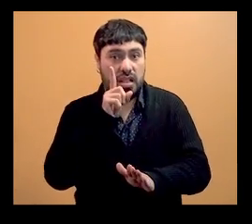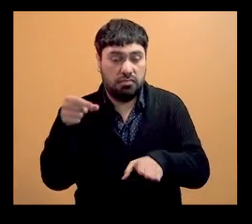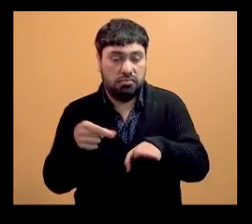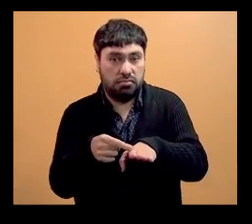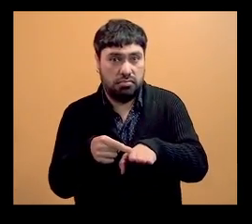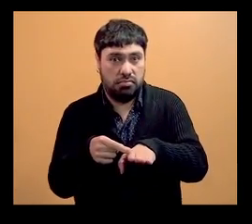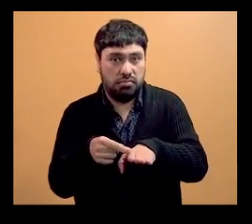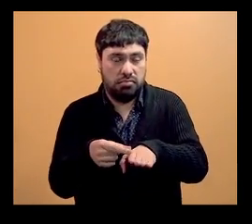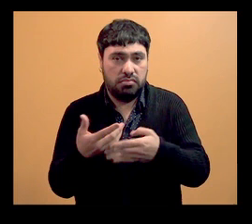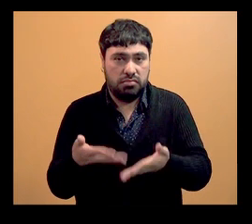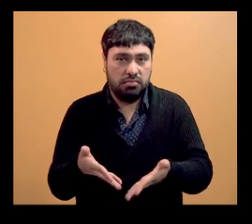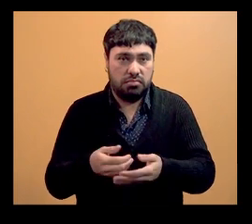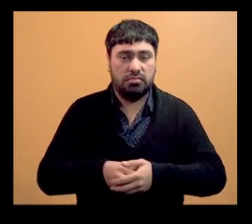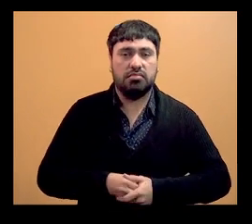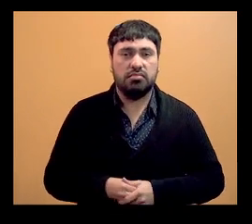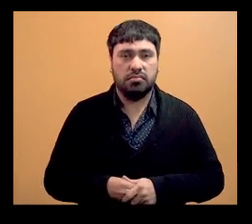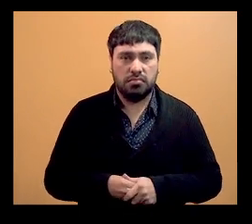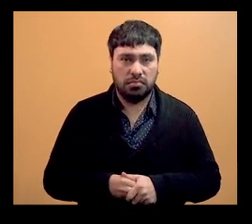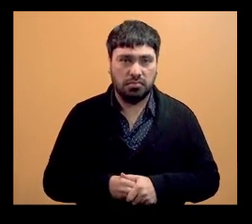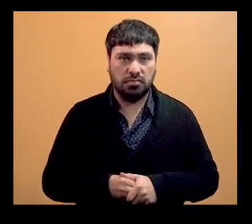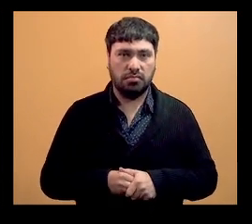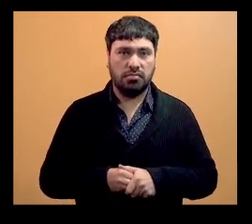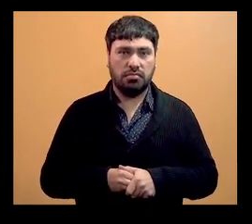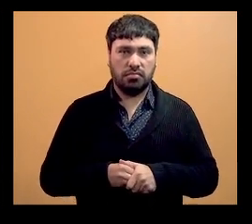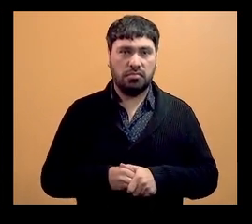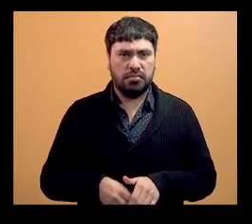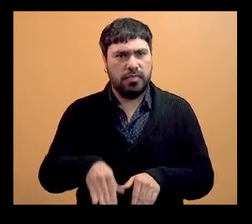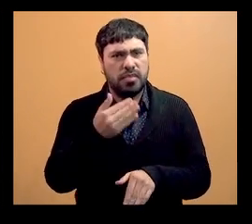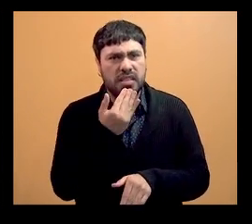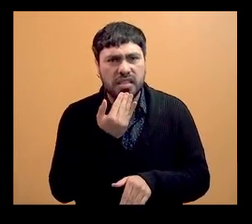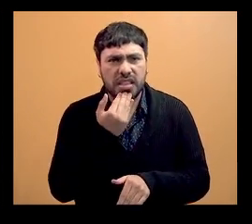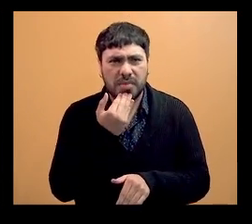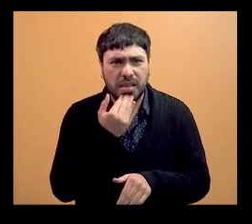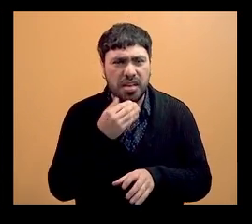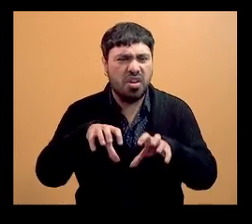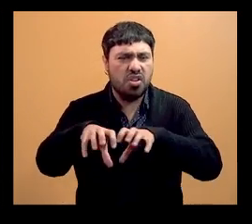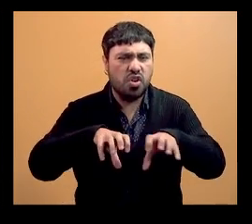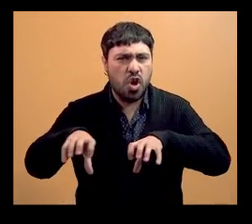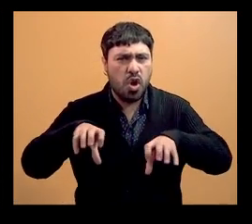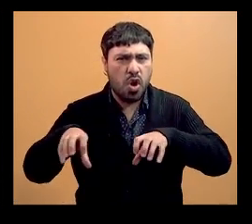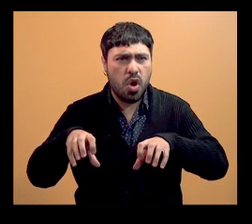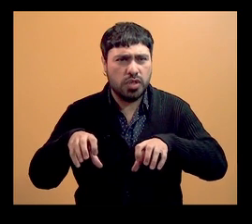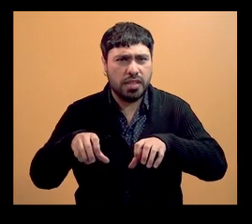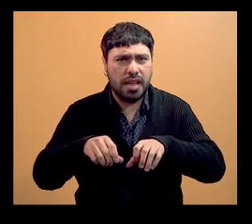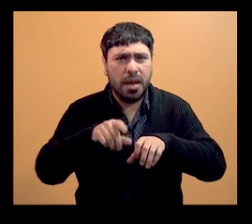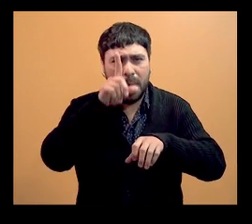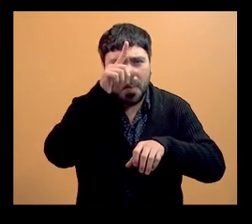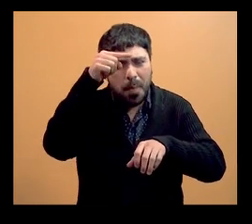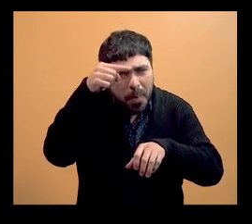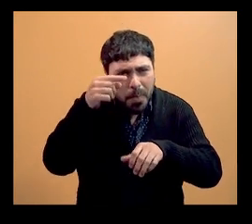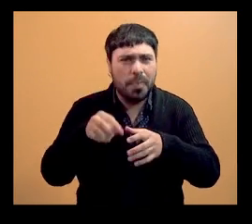tremendamente impulsado por este programa espacial. Paneles solares, dispositivos médicos, desde sensores hasta dispositivos para marcar y para ayudar